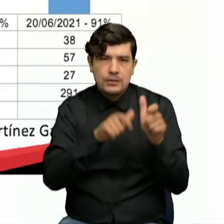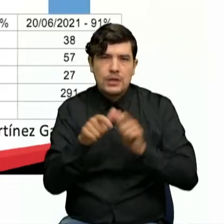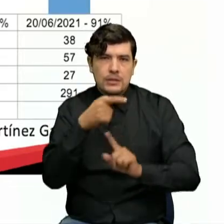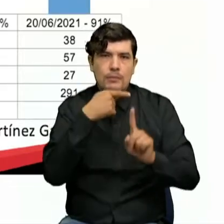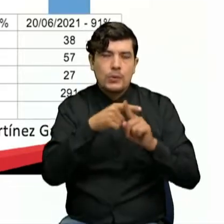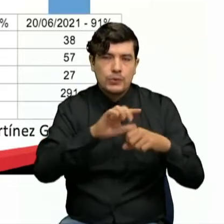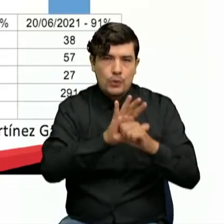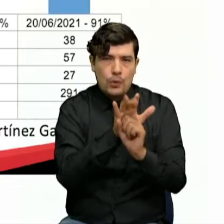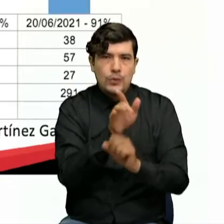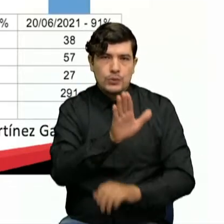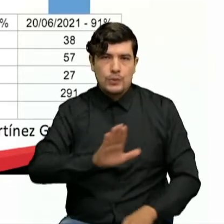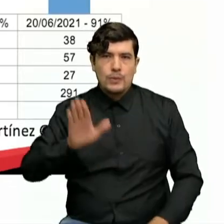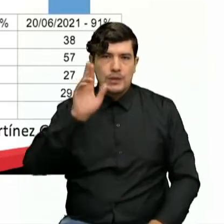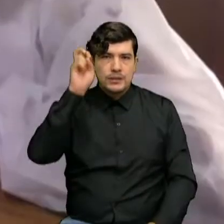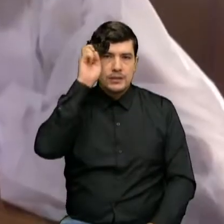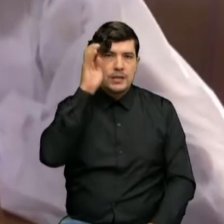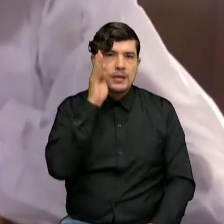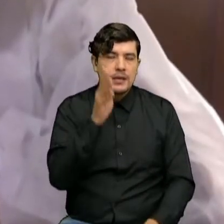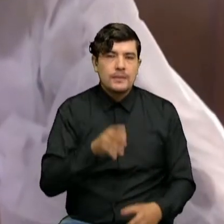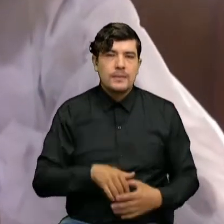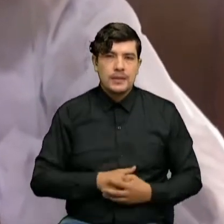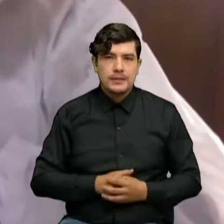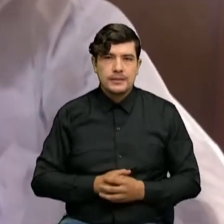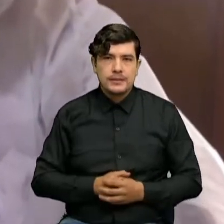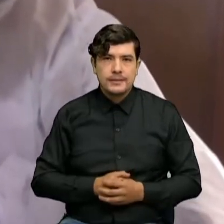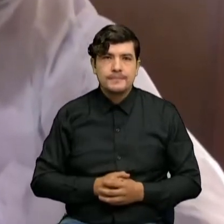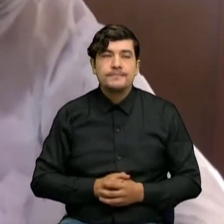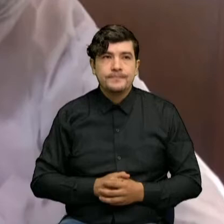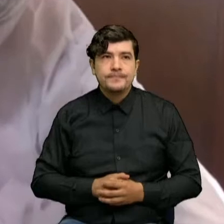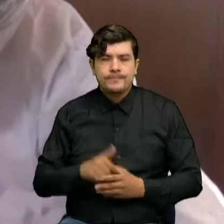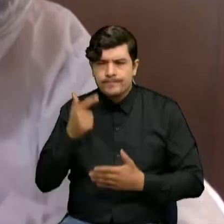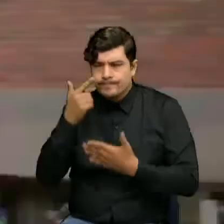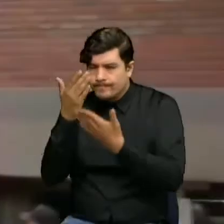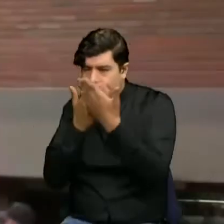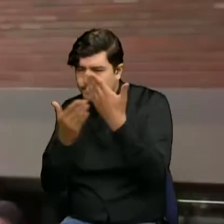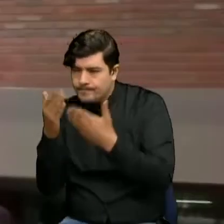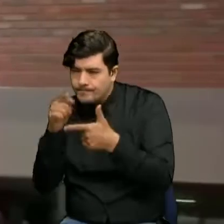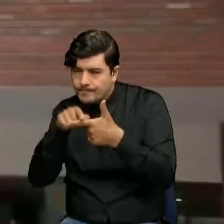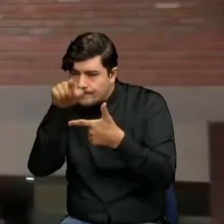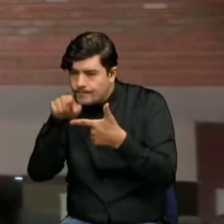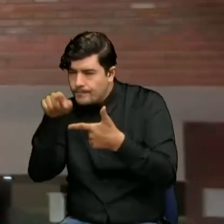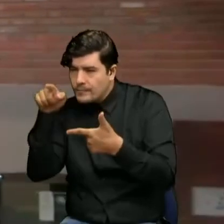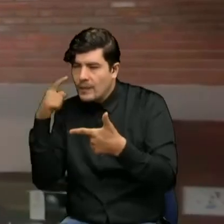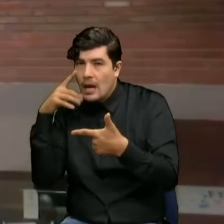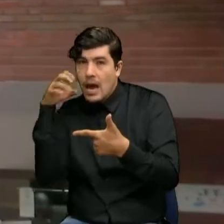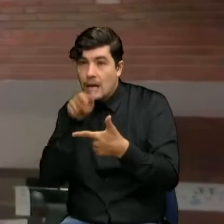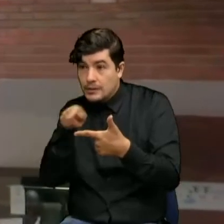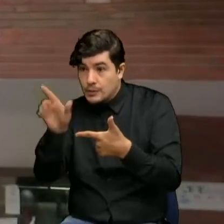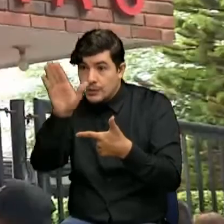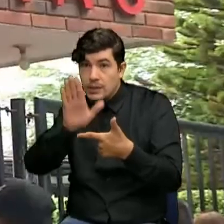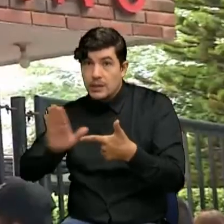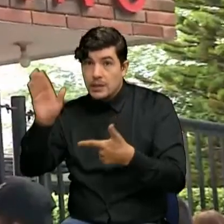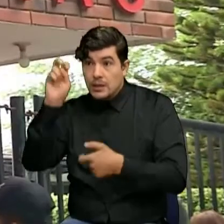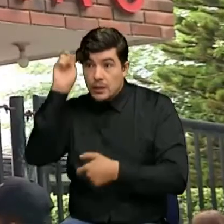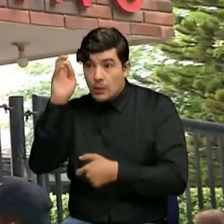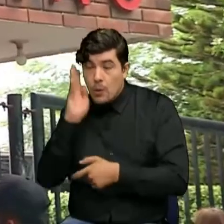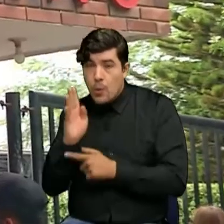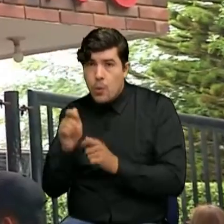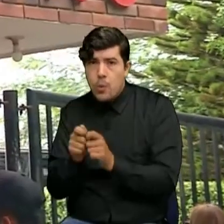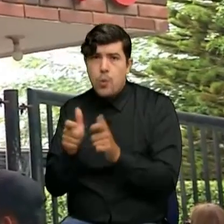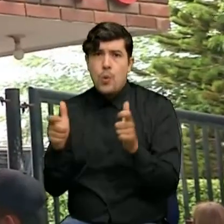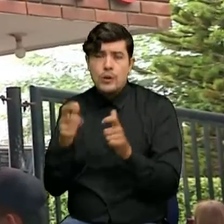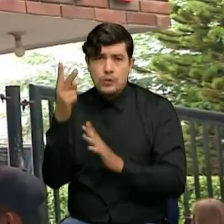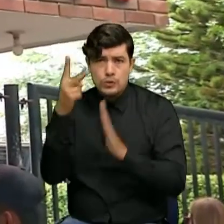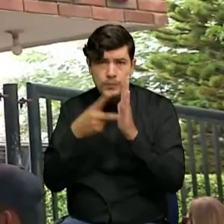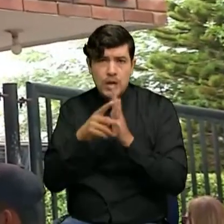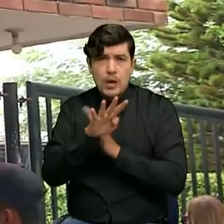Santander. Este análisis que revela el comportamiento del virus refleja que en Norte de Santander hay más de